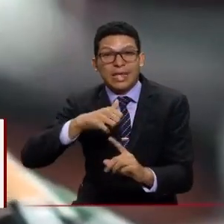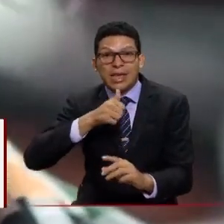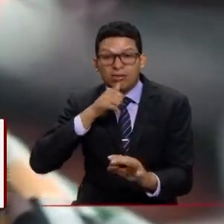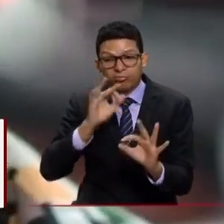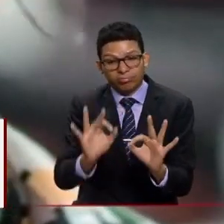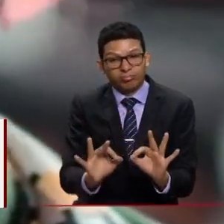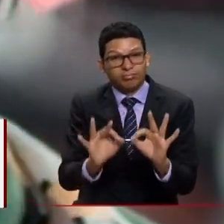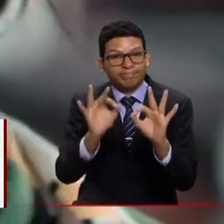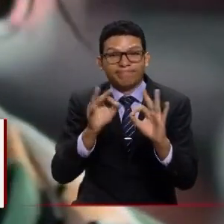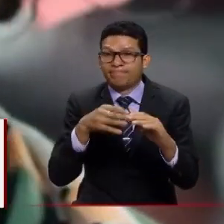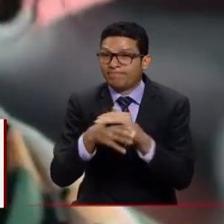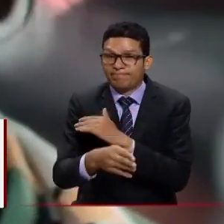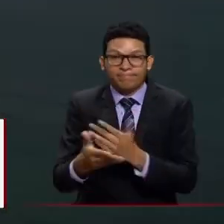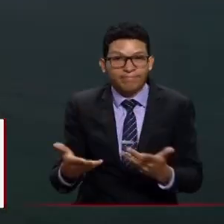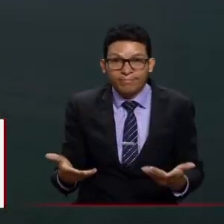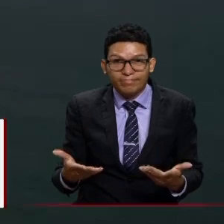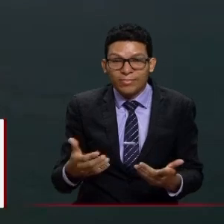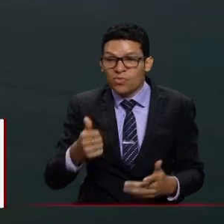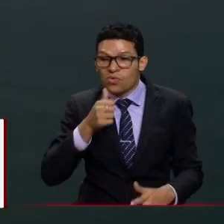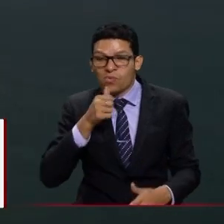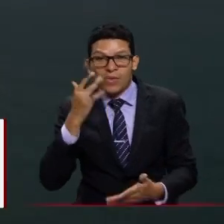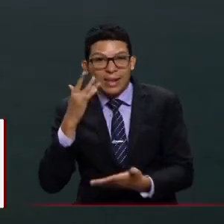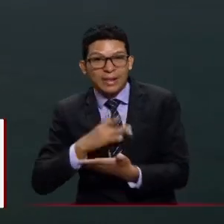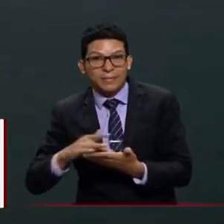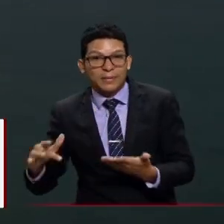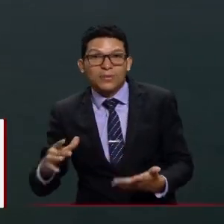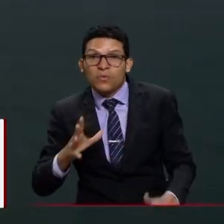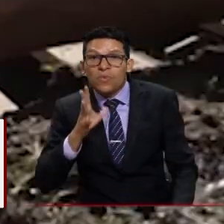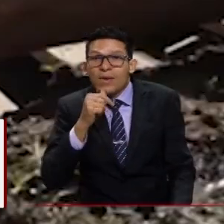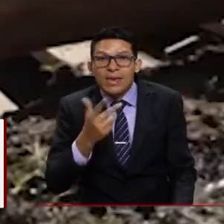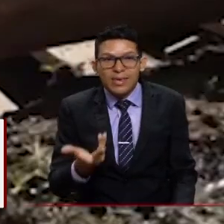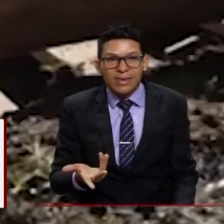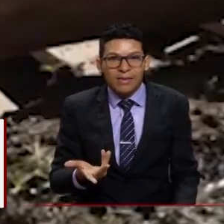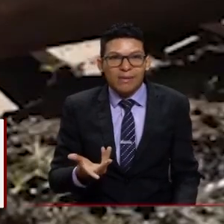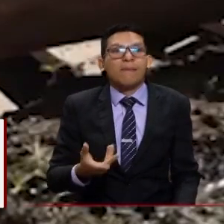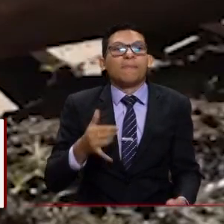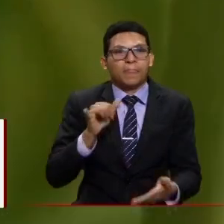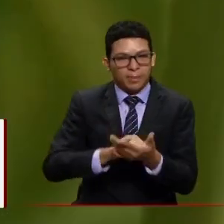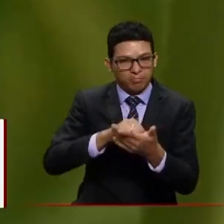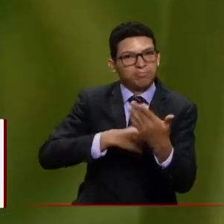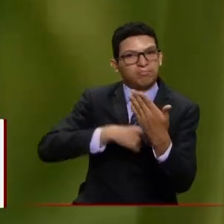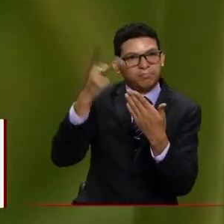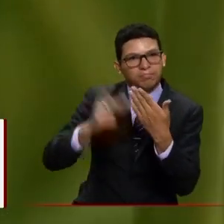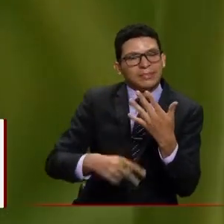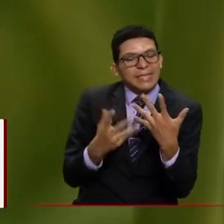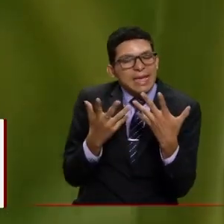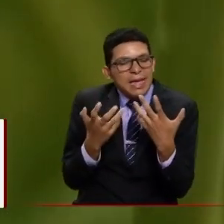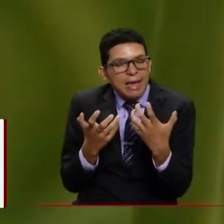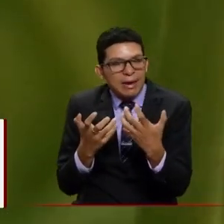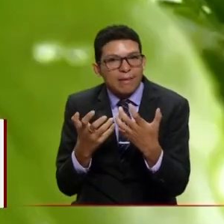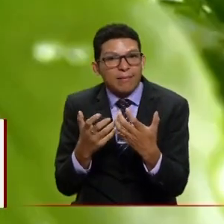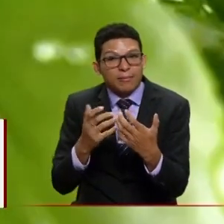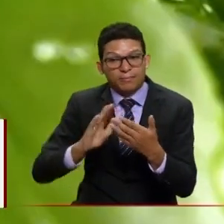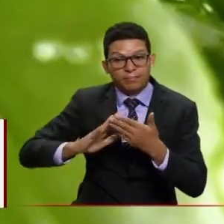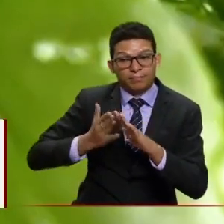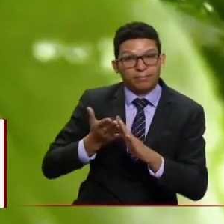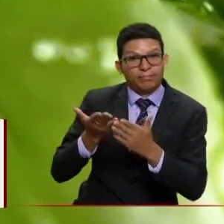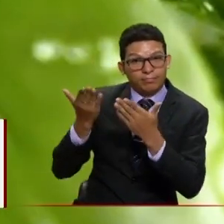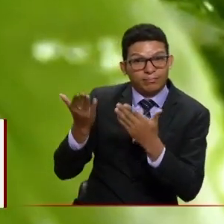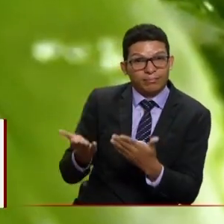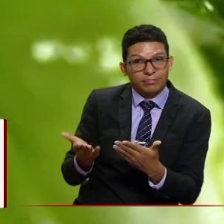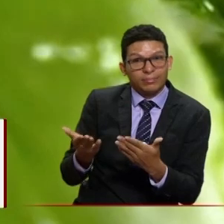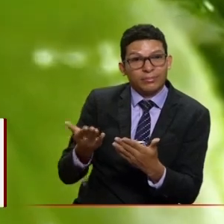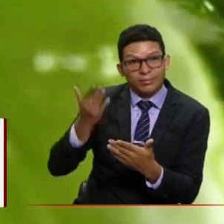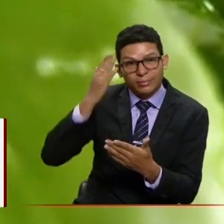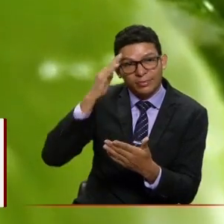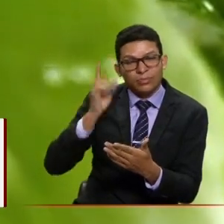digna, no tienen acceso a un agua potable, entonces por ende es que nace este proyecto y las ganas es que estas comunidades, en este